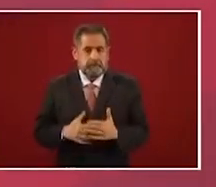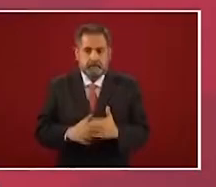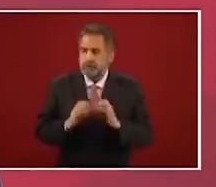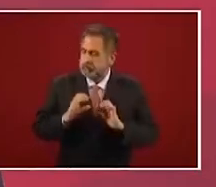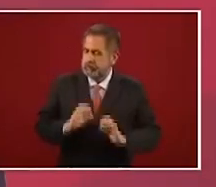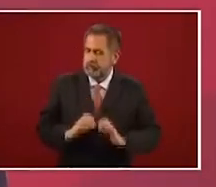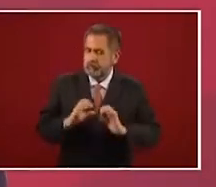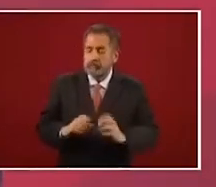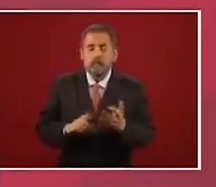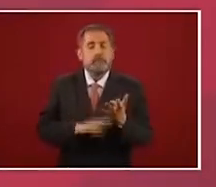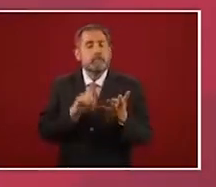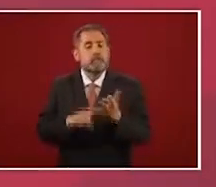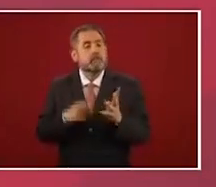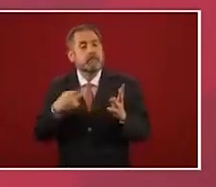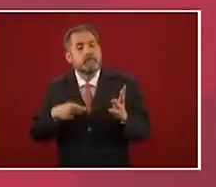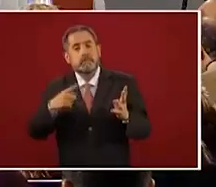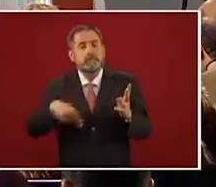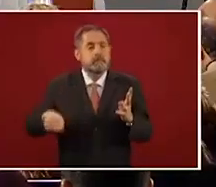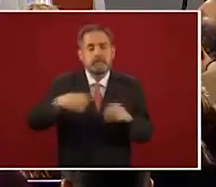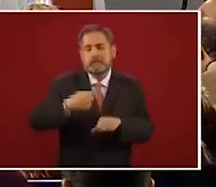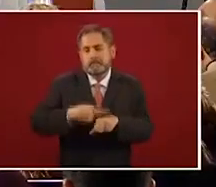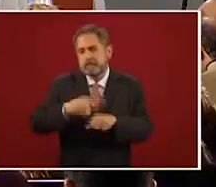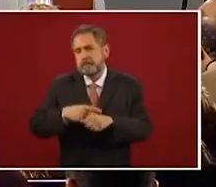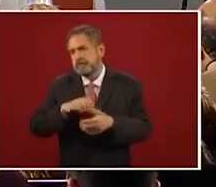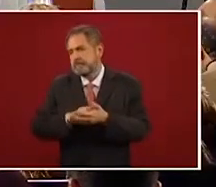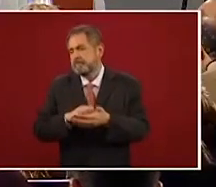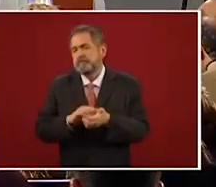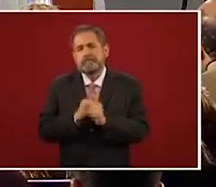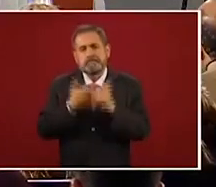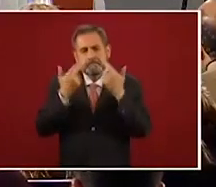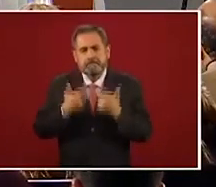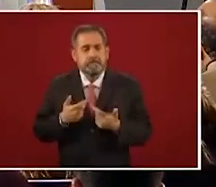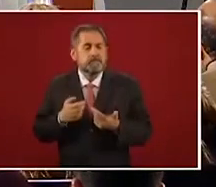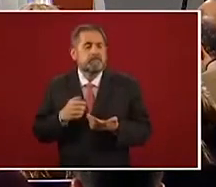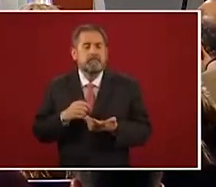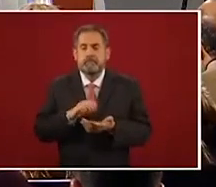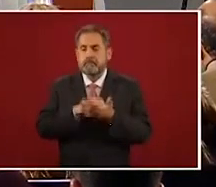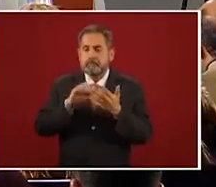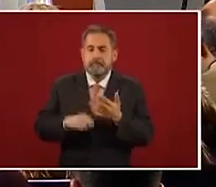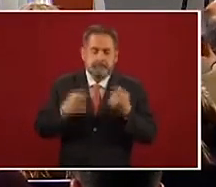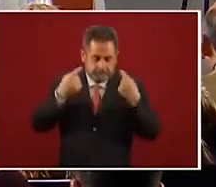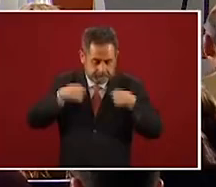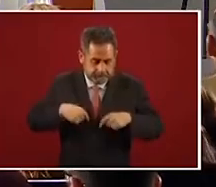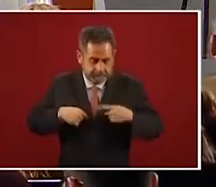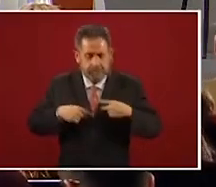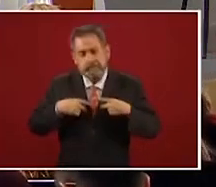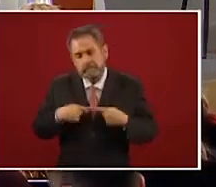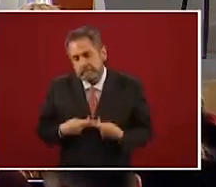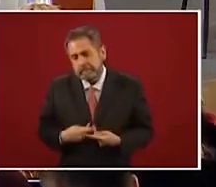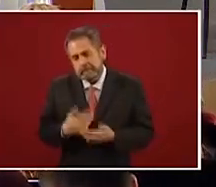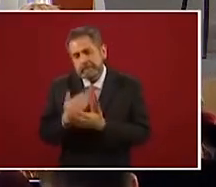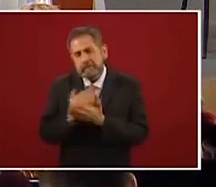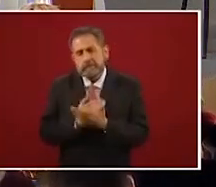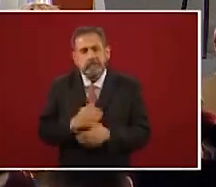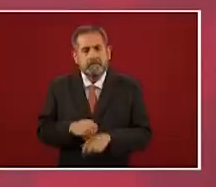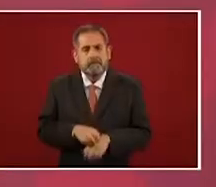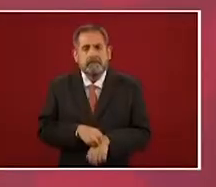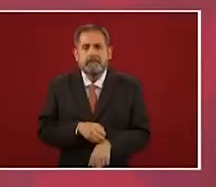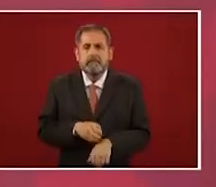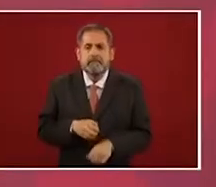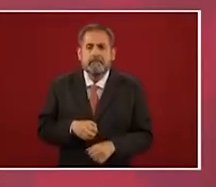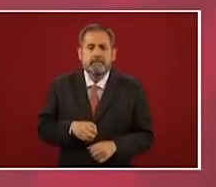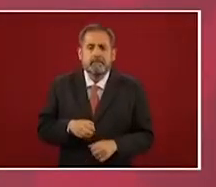mujeres embarazadas y personas que tienen ciertas enfermedades crónicas que debilitan el sistema inmune, el sistema de defensas del